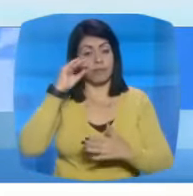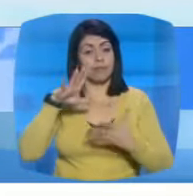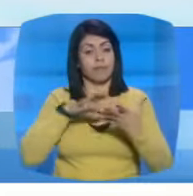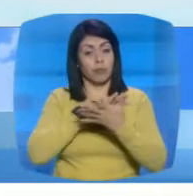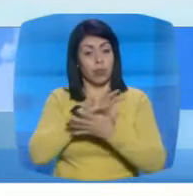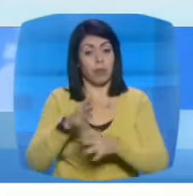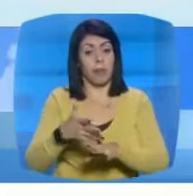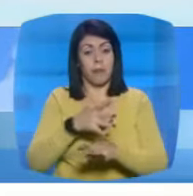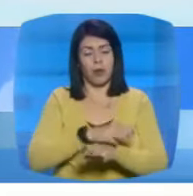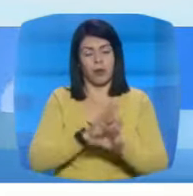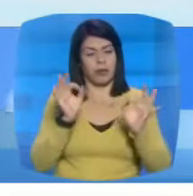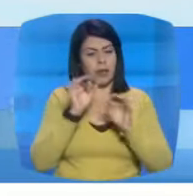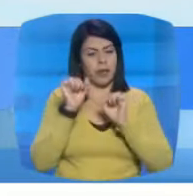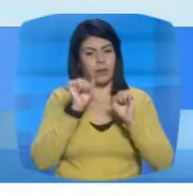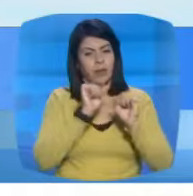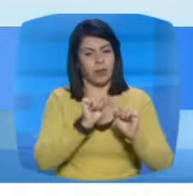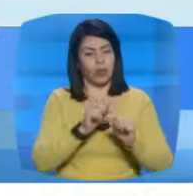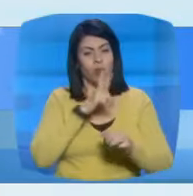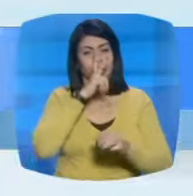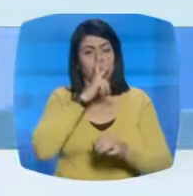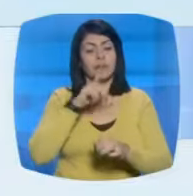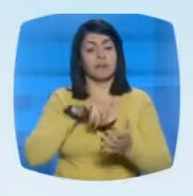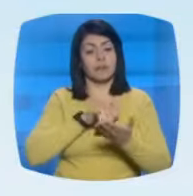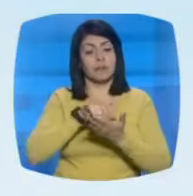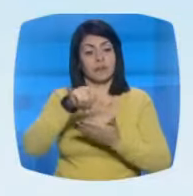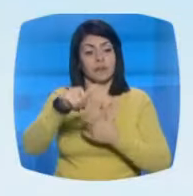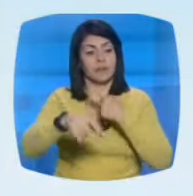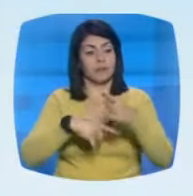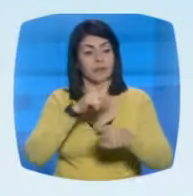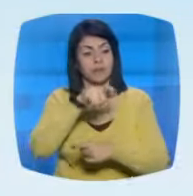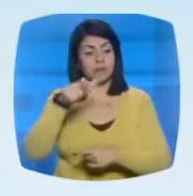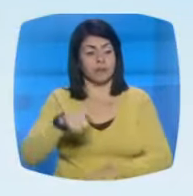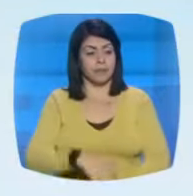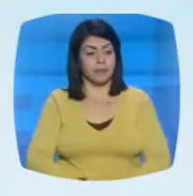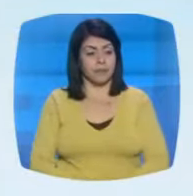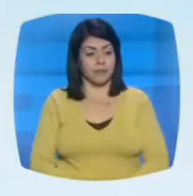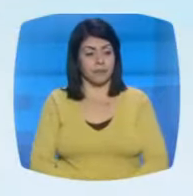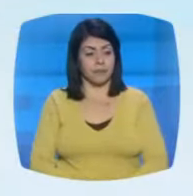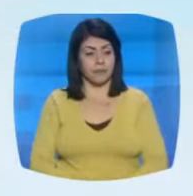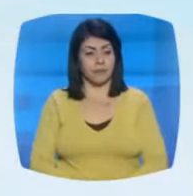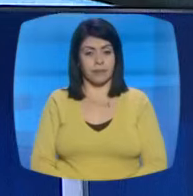incidente no trascendió, evitando un final trágico para la aerolínea y los viajeros.